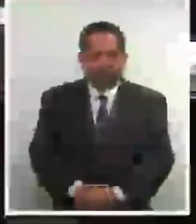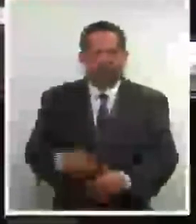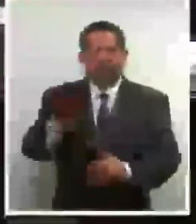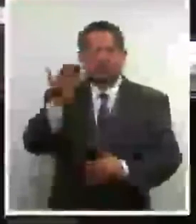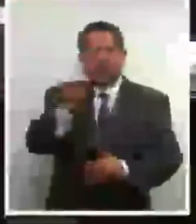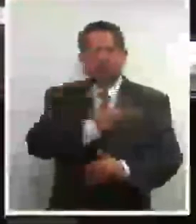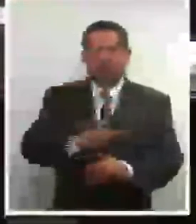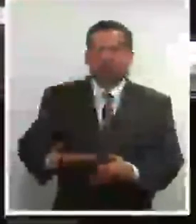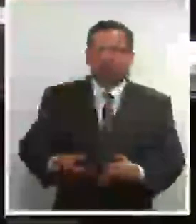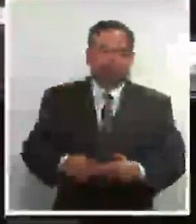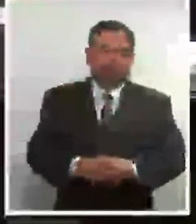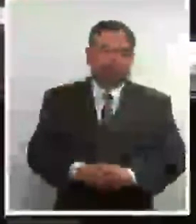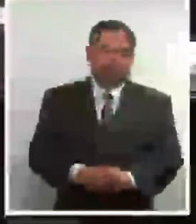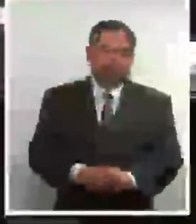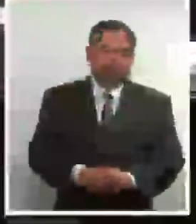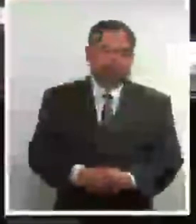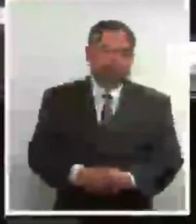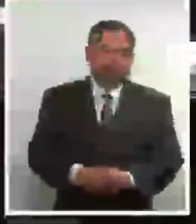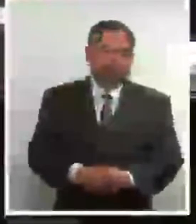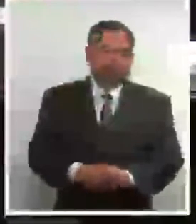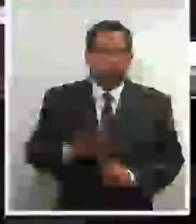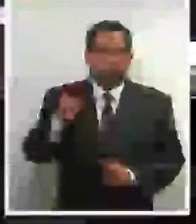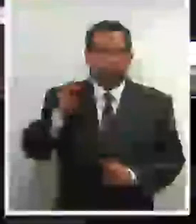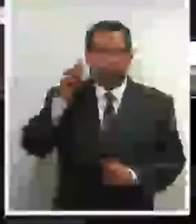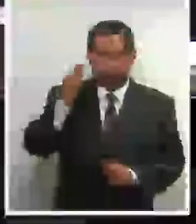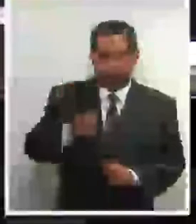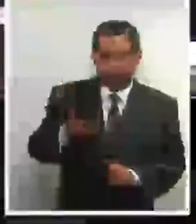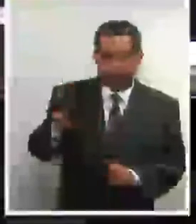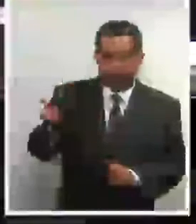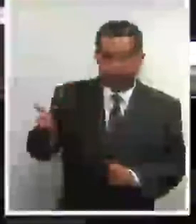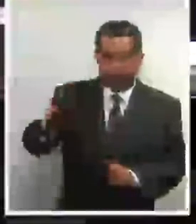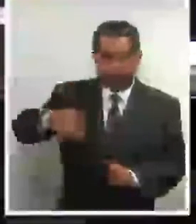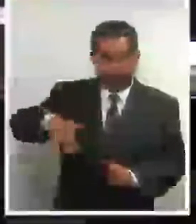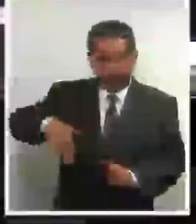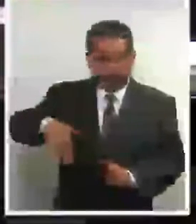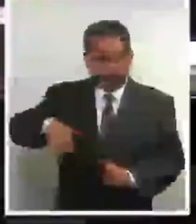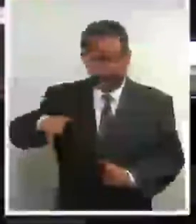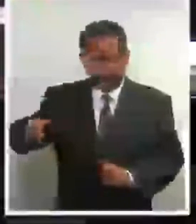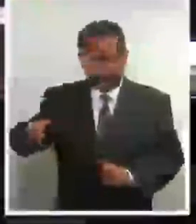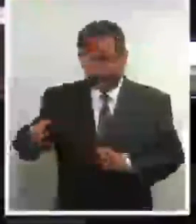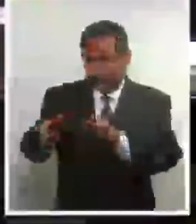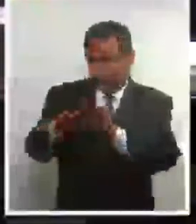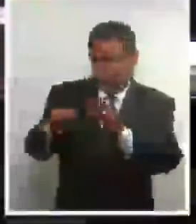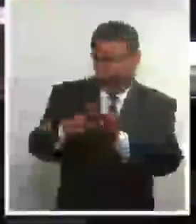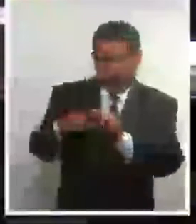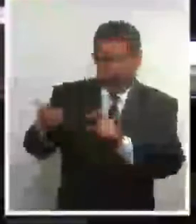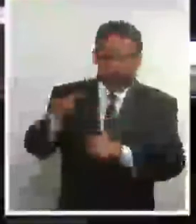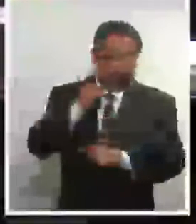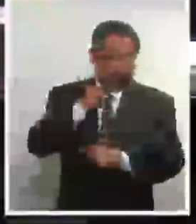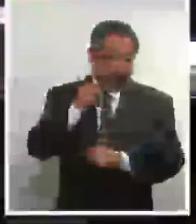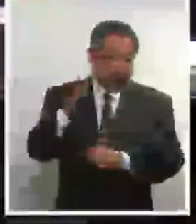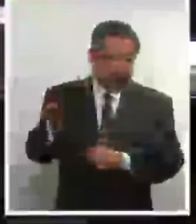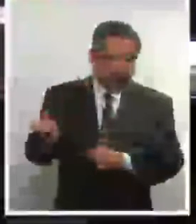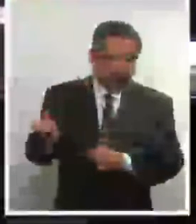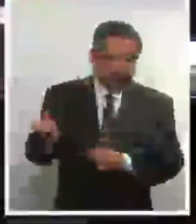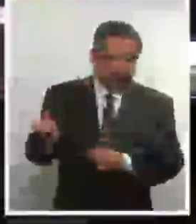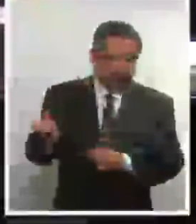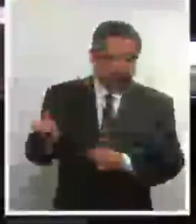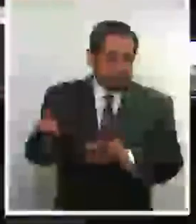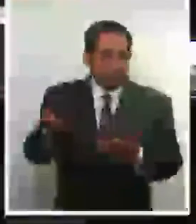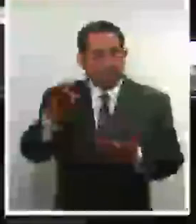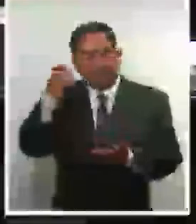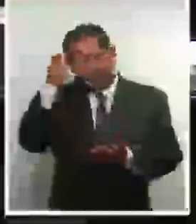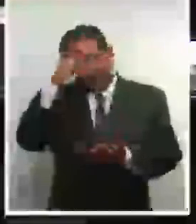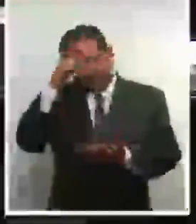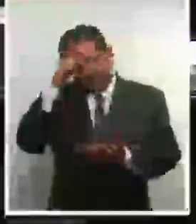Presidente, de aceptarse los términos como acaba de ser relatados por el diputado, la experiencia